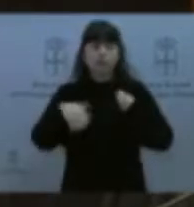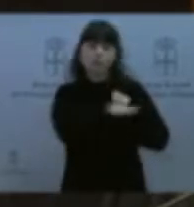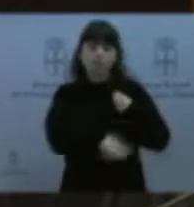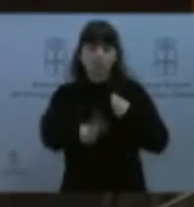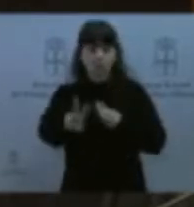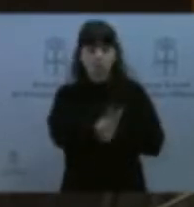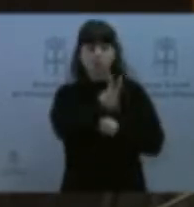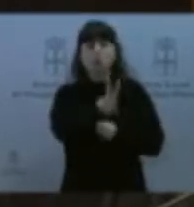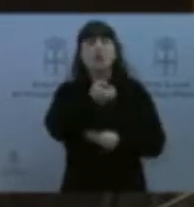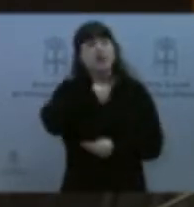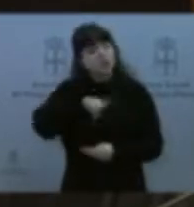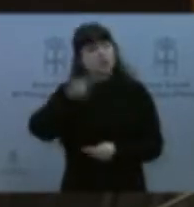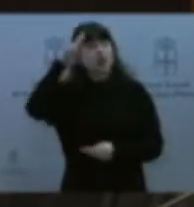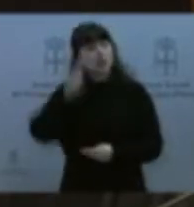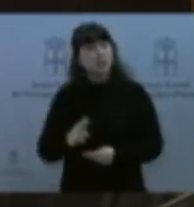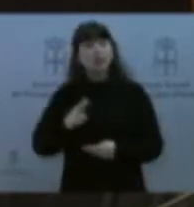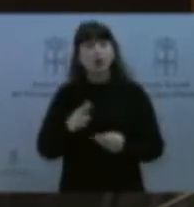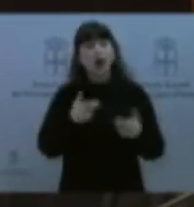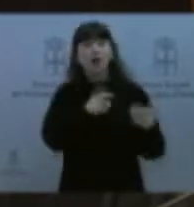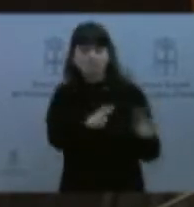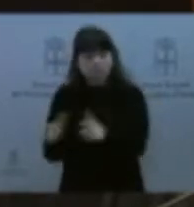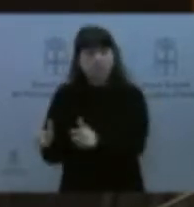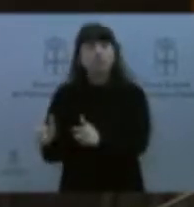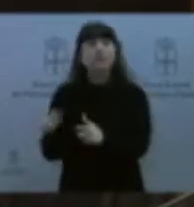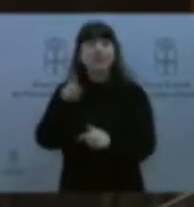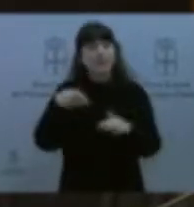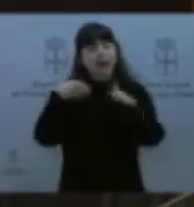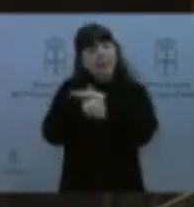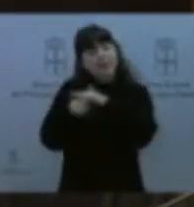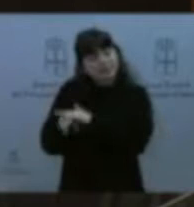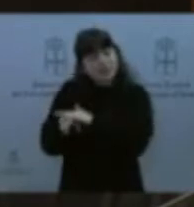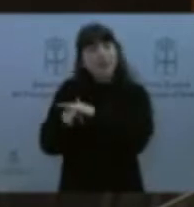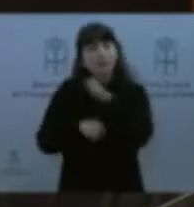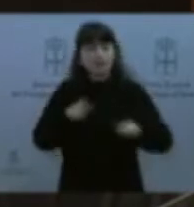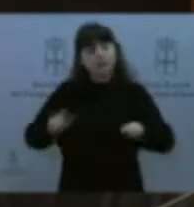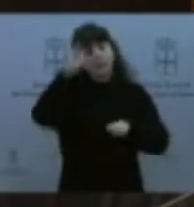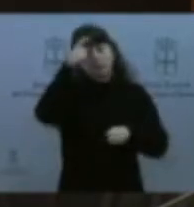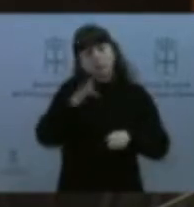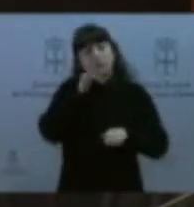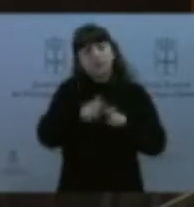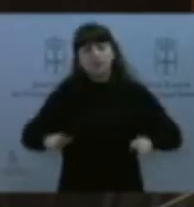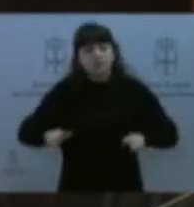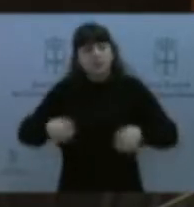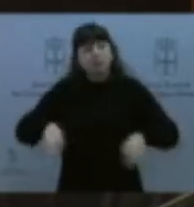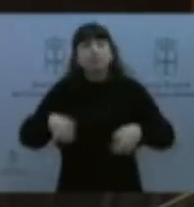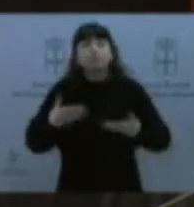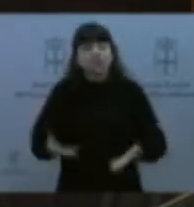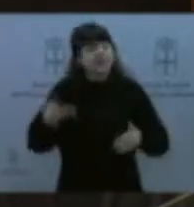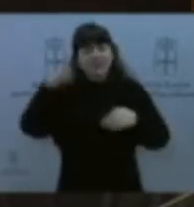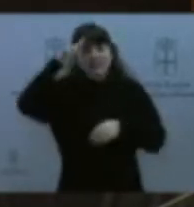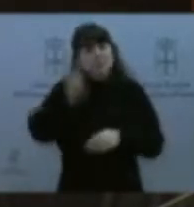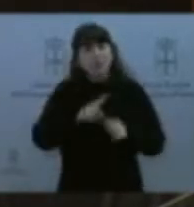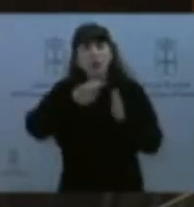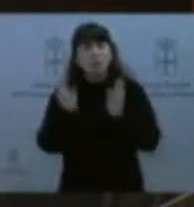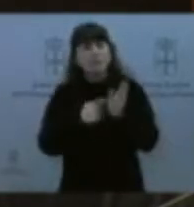el respeto a la accesibilidad de los pacientes y de los ciudadanos. Respeto absoluto. Pero además es el hospital con